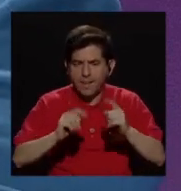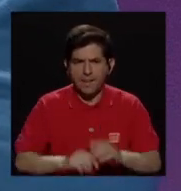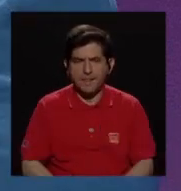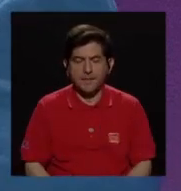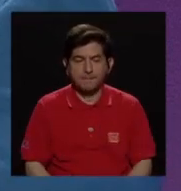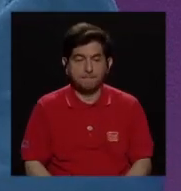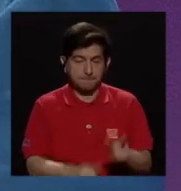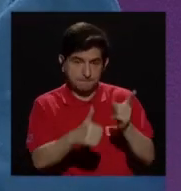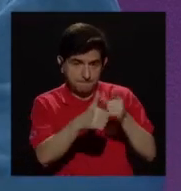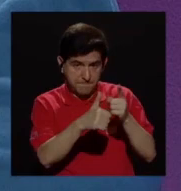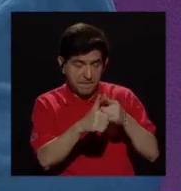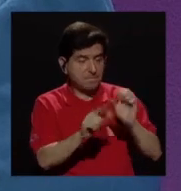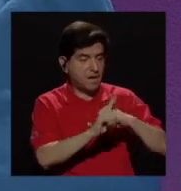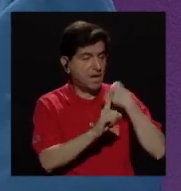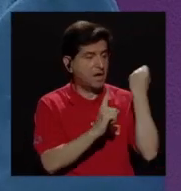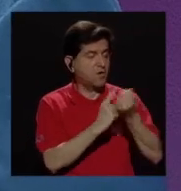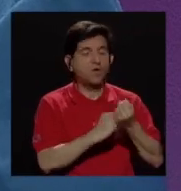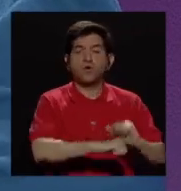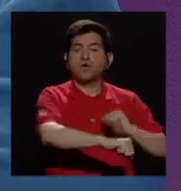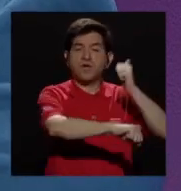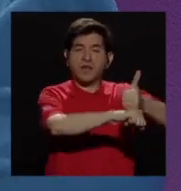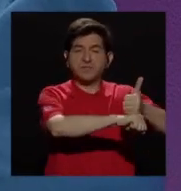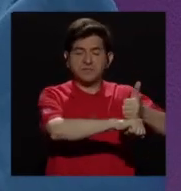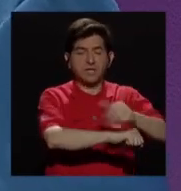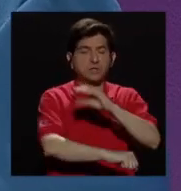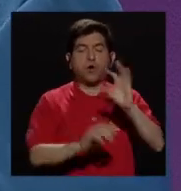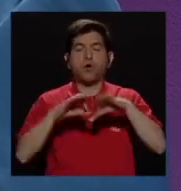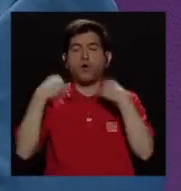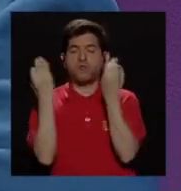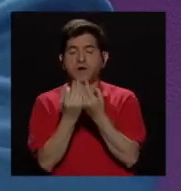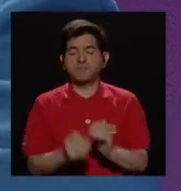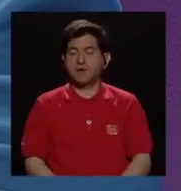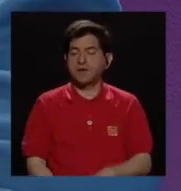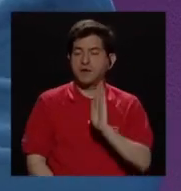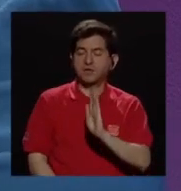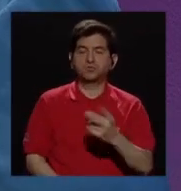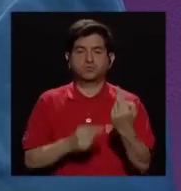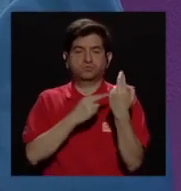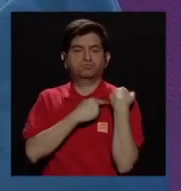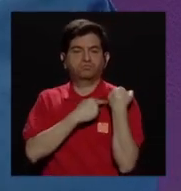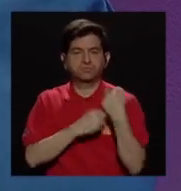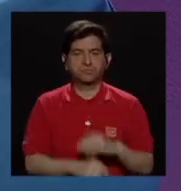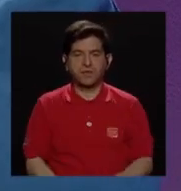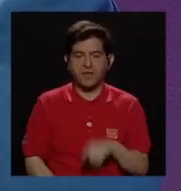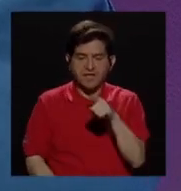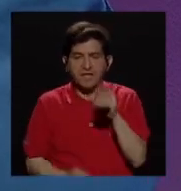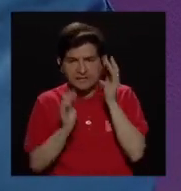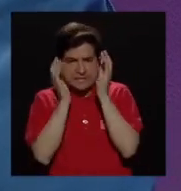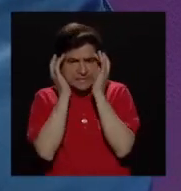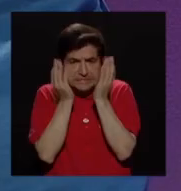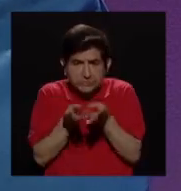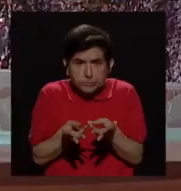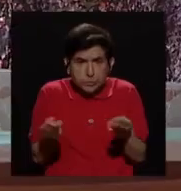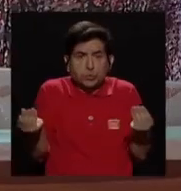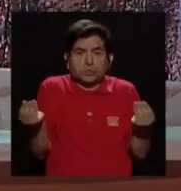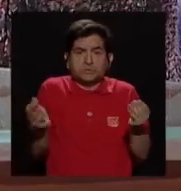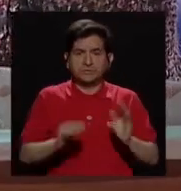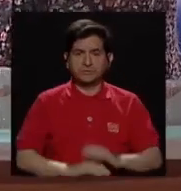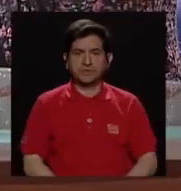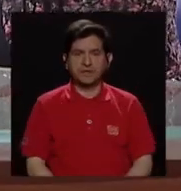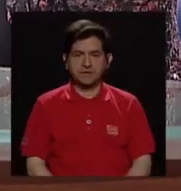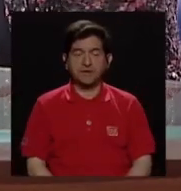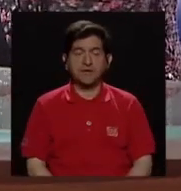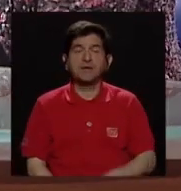de primero lo que dice la sociedad, lo que te dice la familia, ese deber ser, ¿verdad? Entonces, ajá, te genera esa angustia, ¿verdad? Porque se supone,